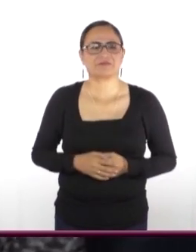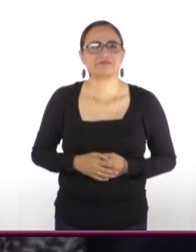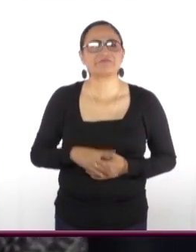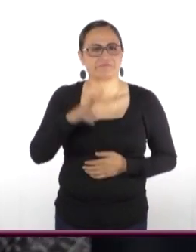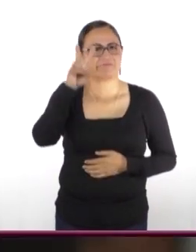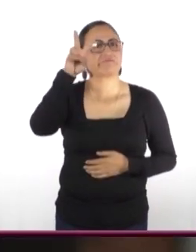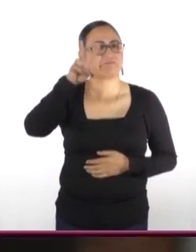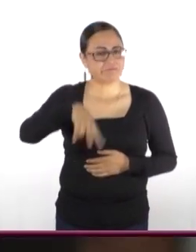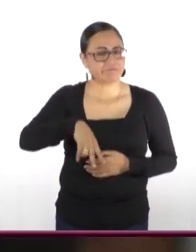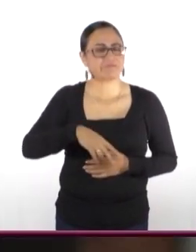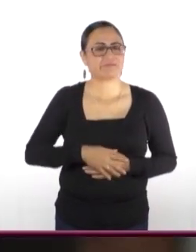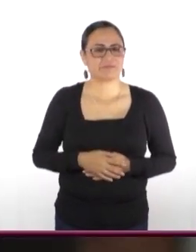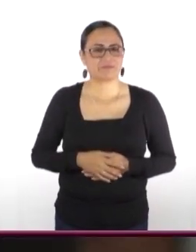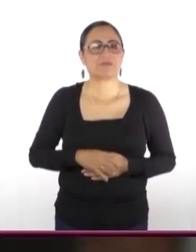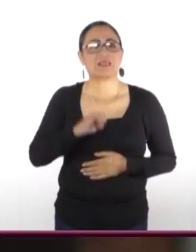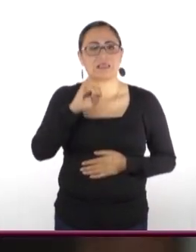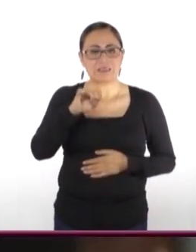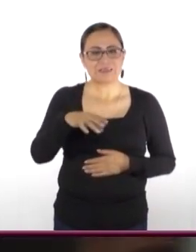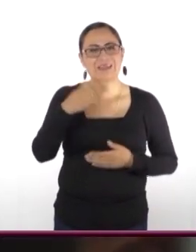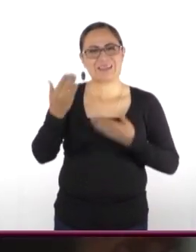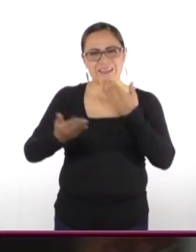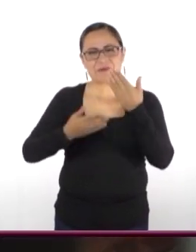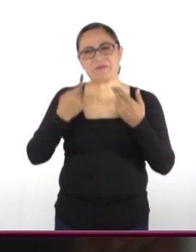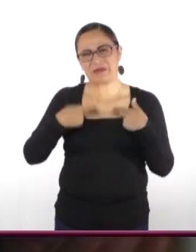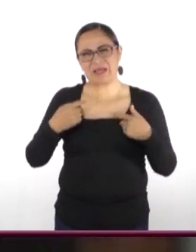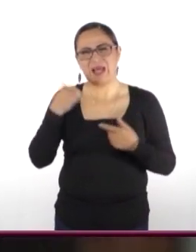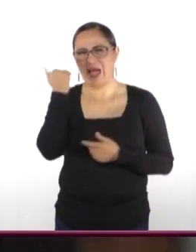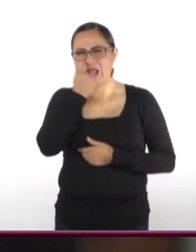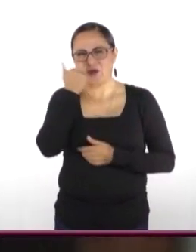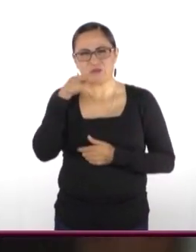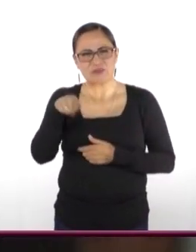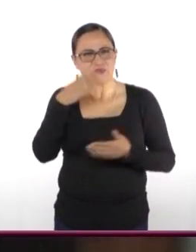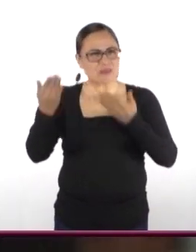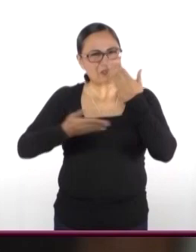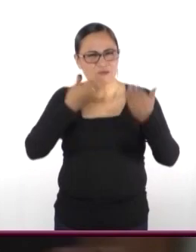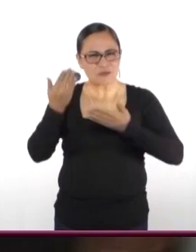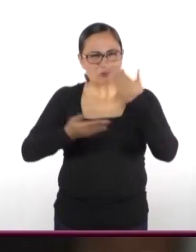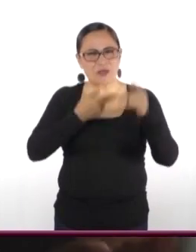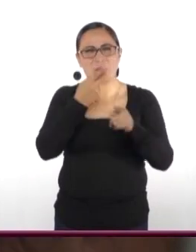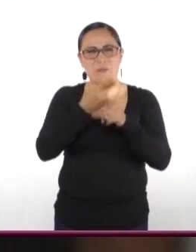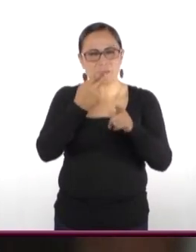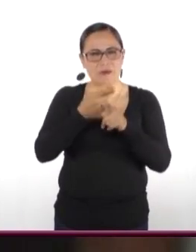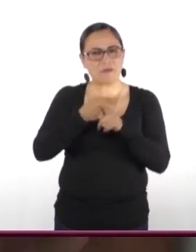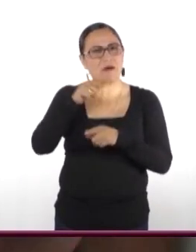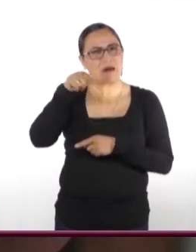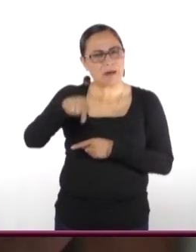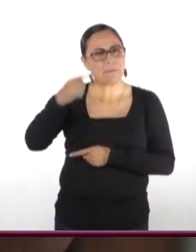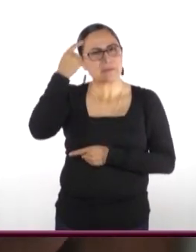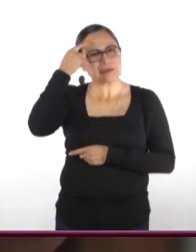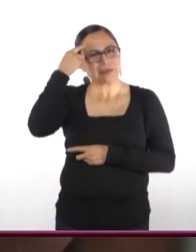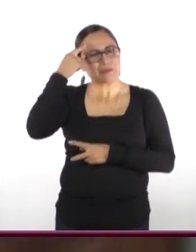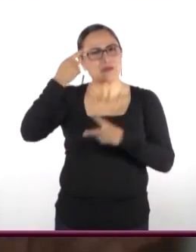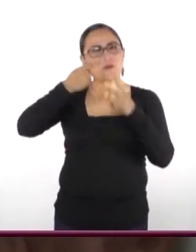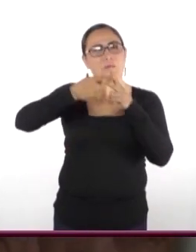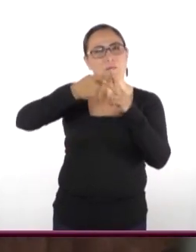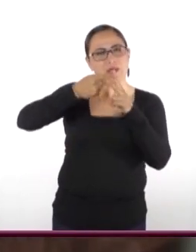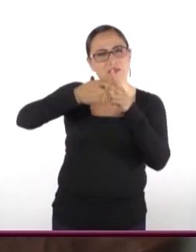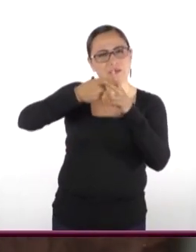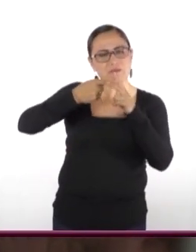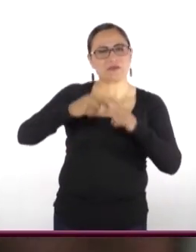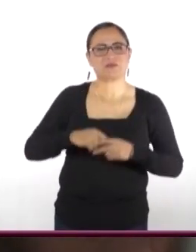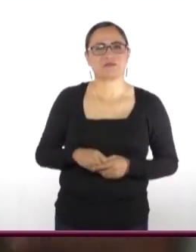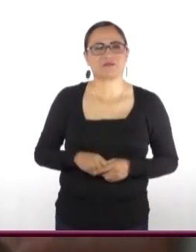todo eso. Así es. Hay muchos estudiantes de bachillerato que nos están viendo en este momento en